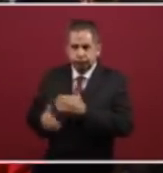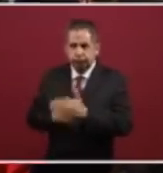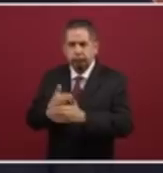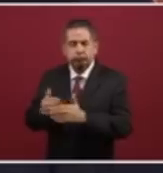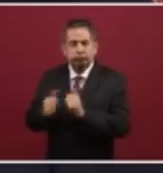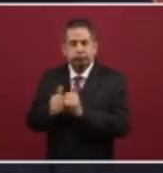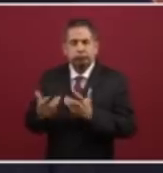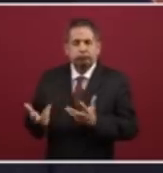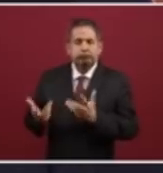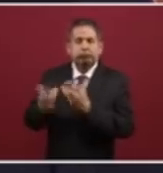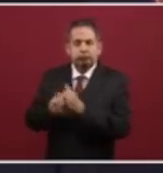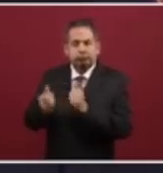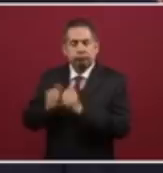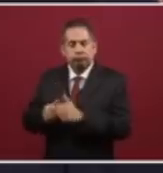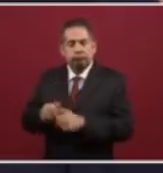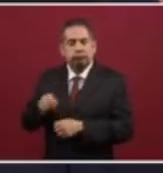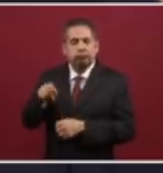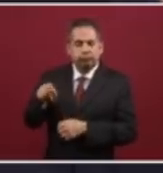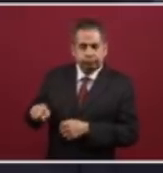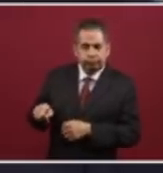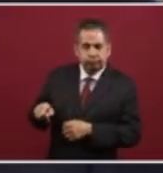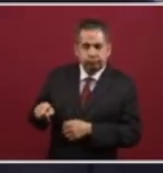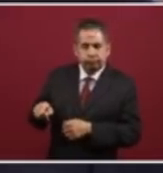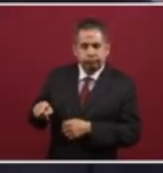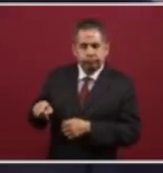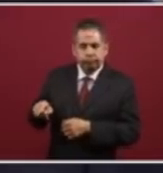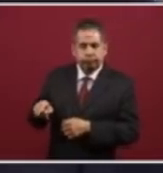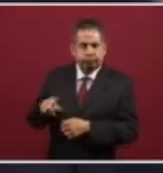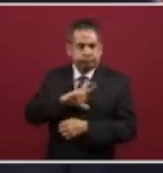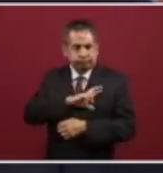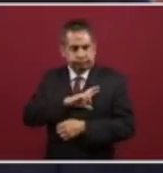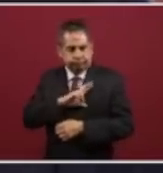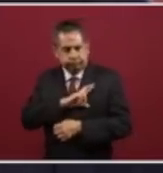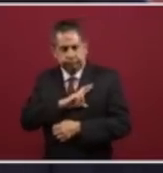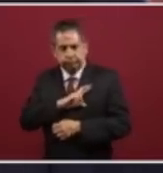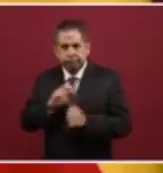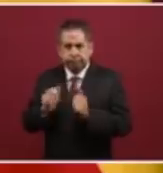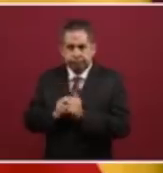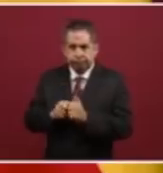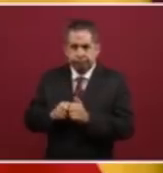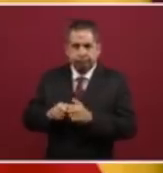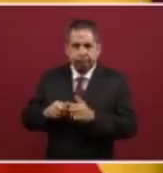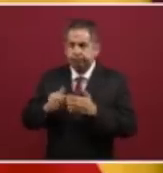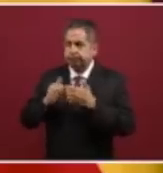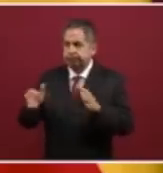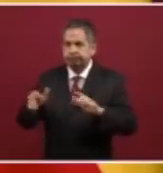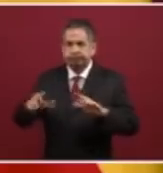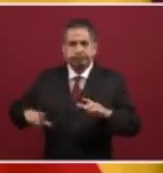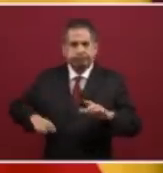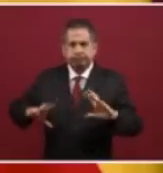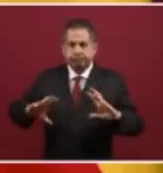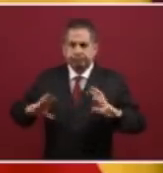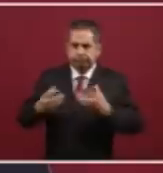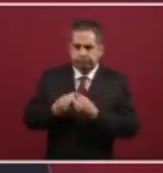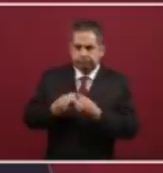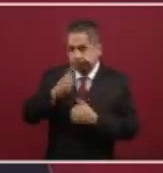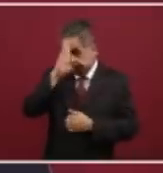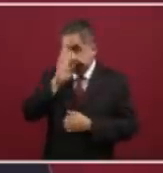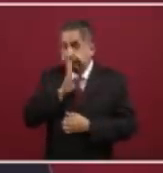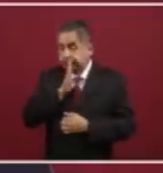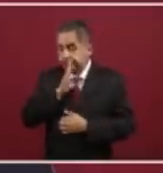conjunta sector privado y sector público al mediodía